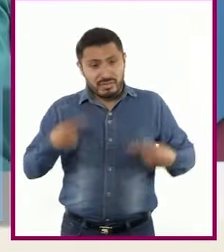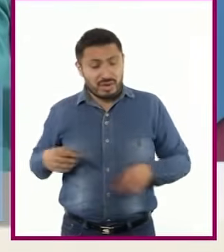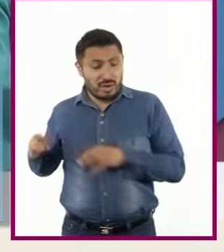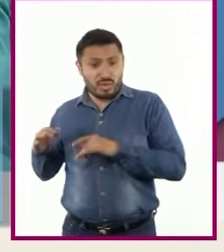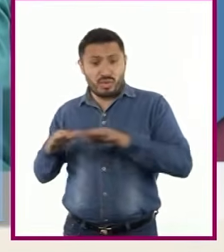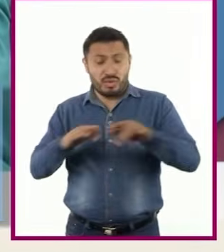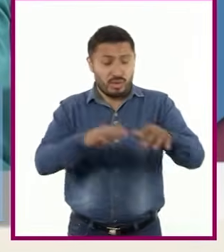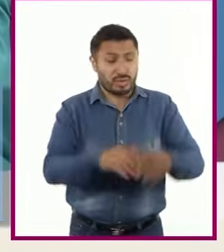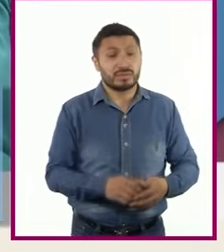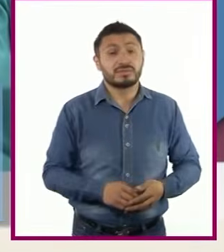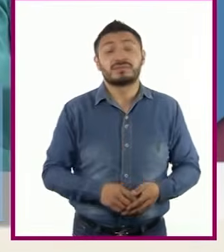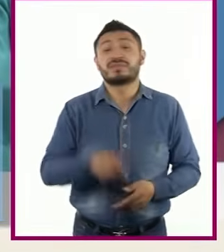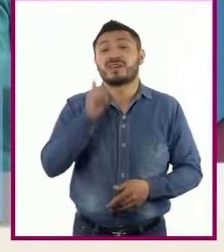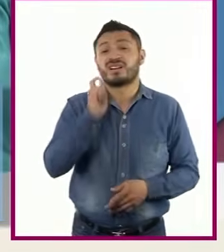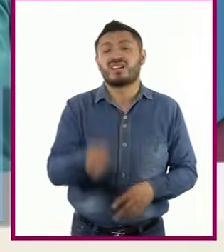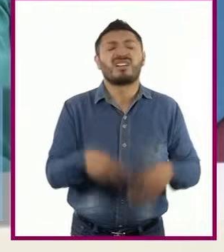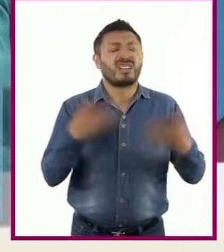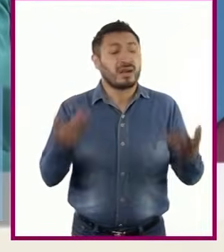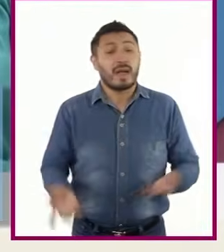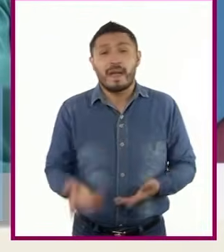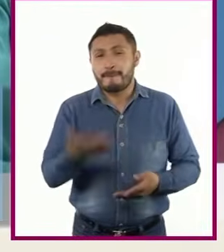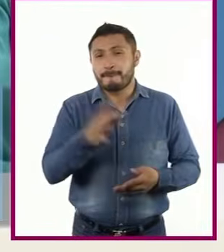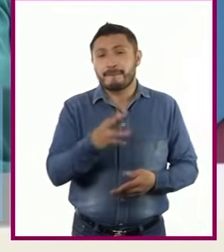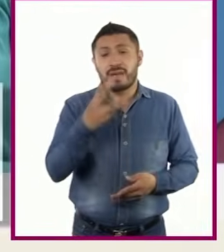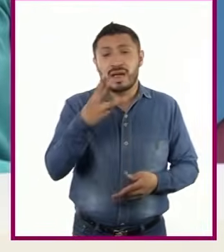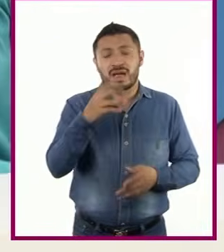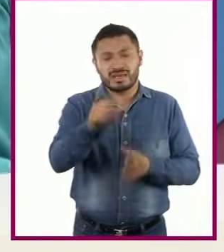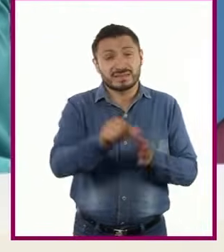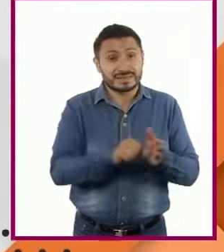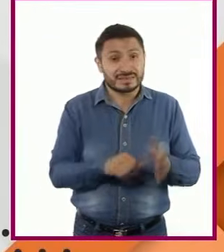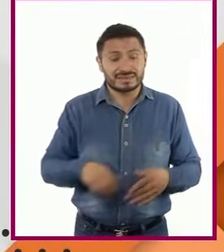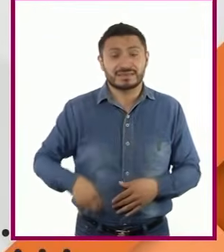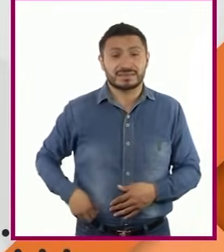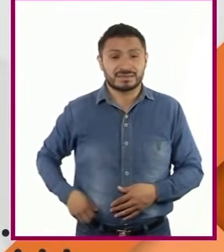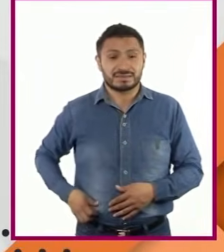Tenochtitlan, el cual duró casi 3 meses.